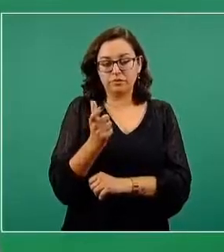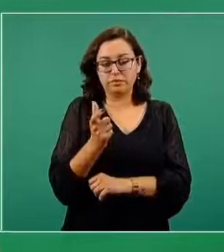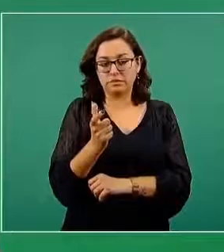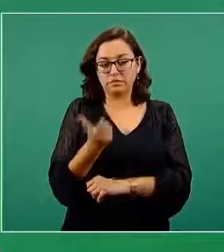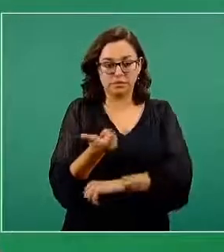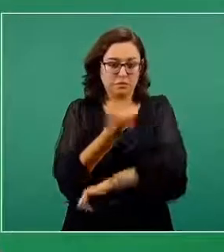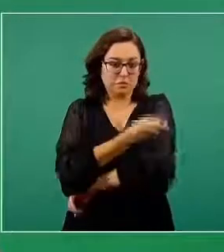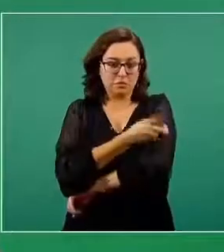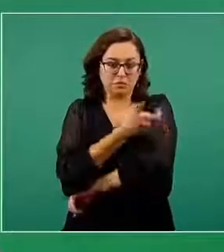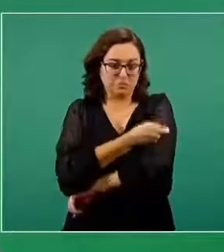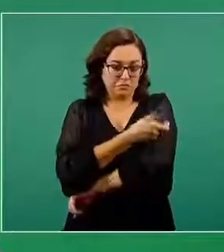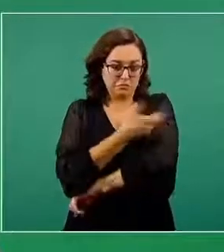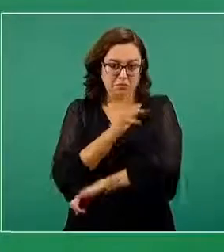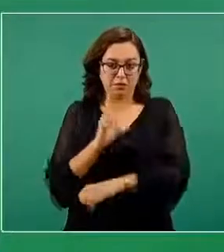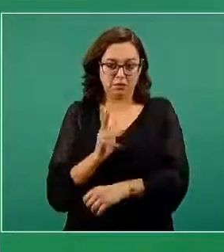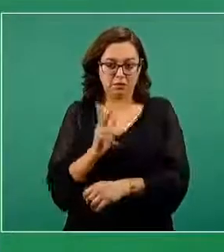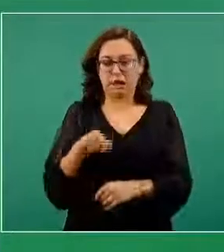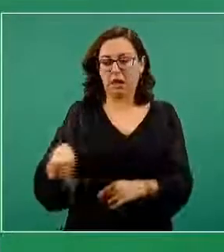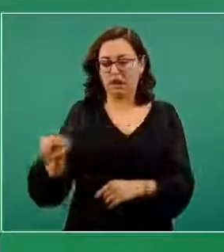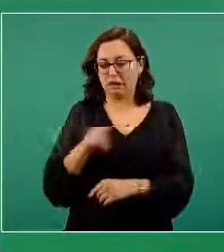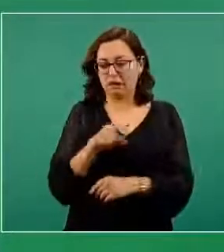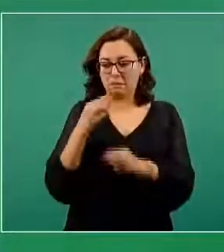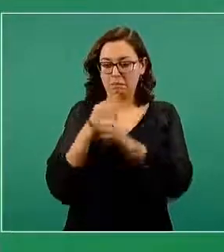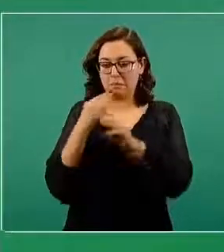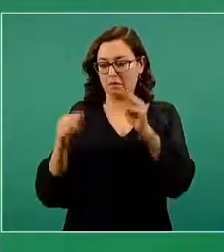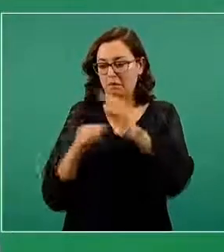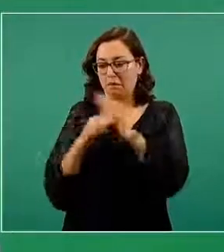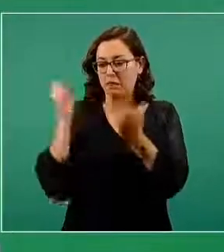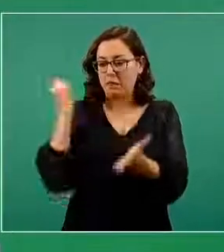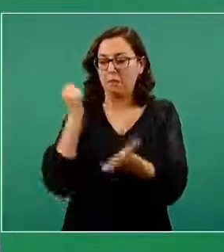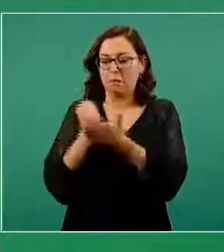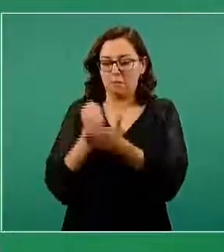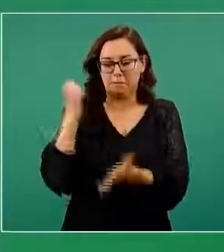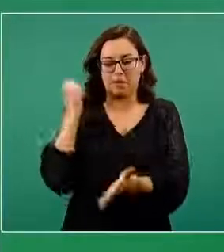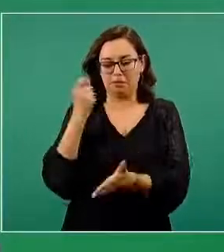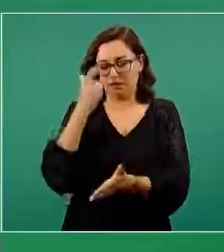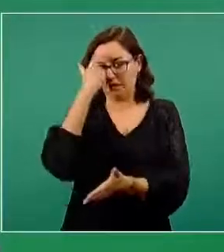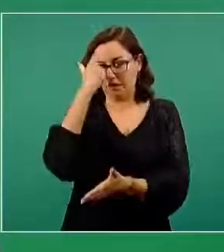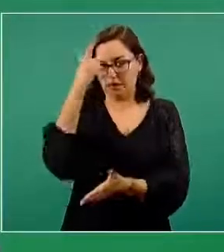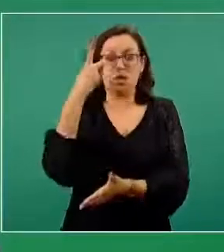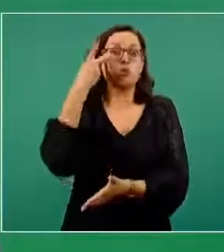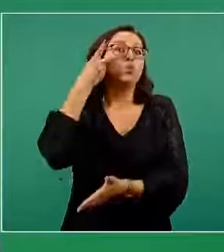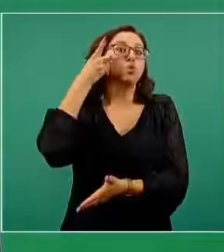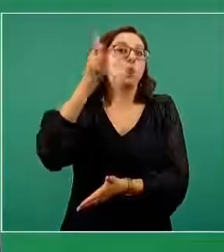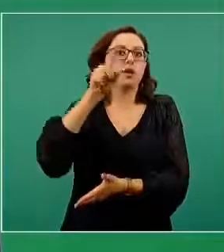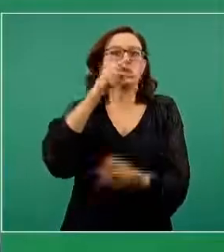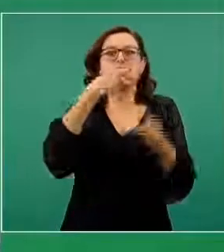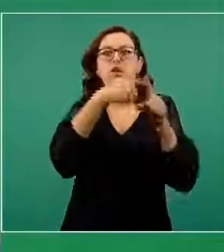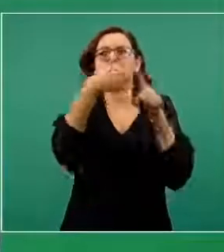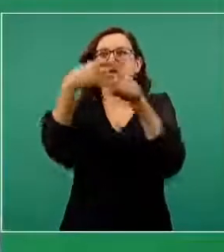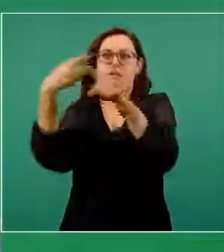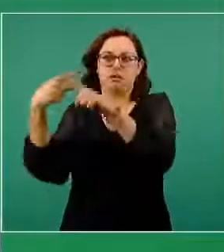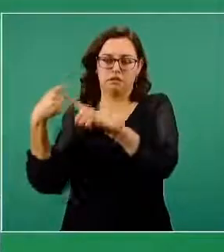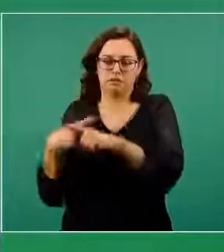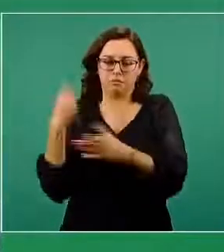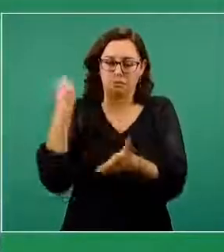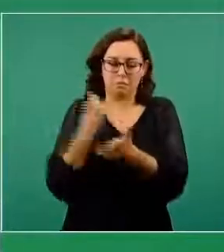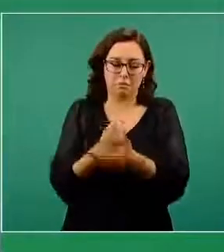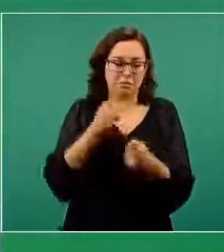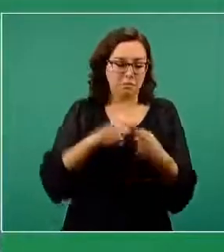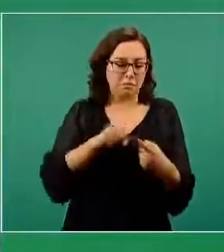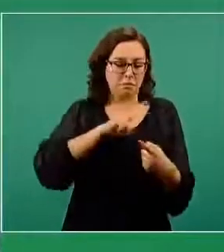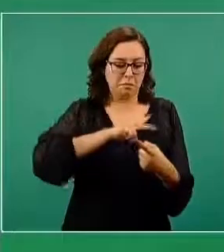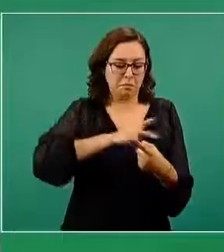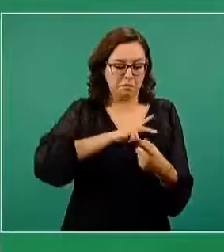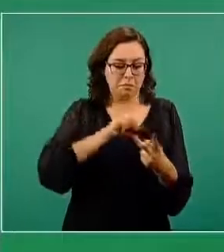son justamente los productos patentados, el virus vector, los adenovirus en uno de los casos, la